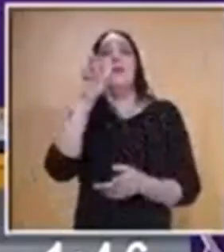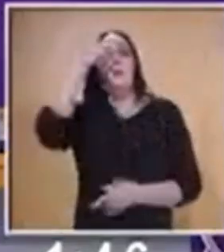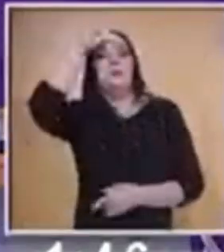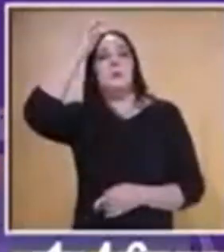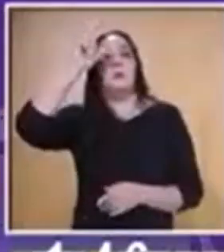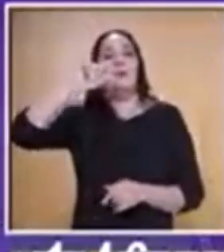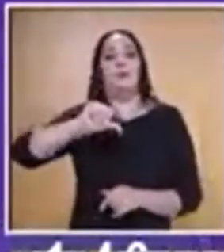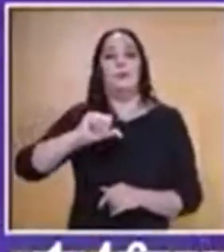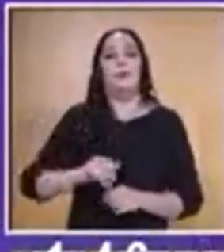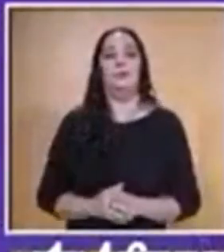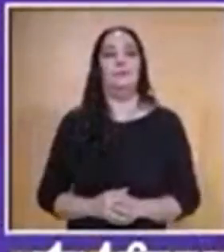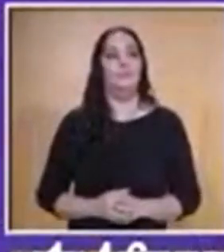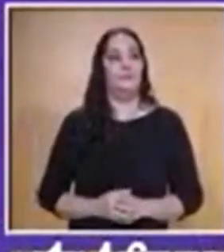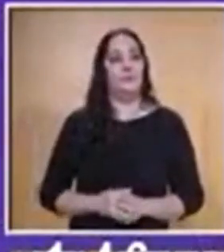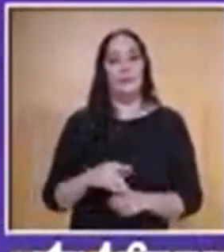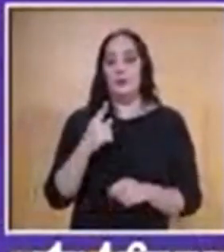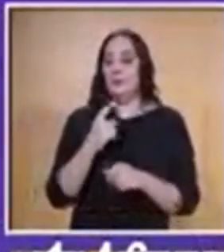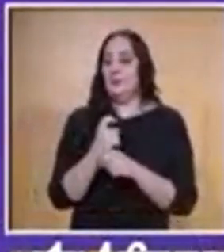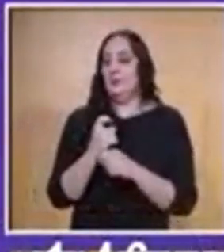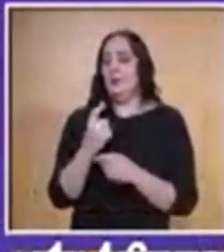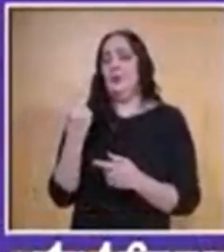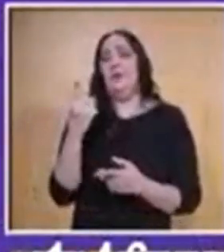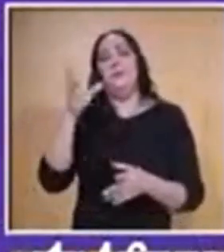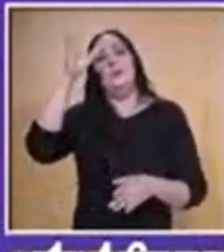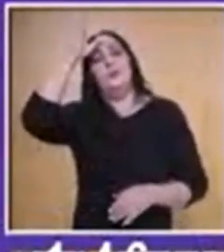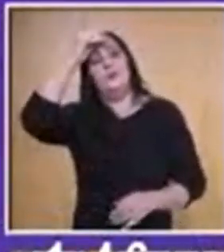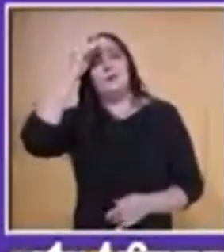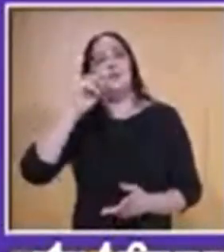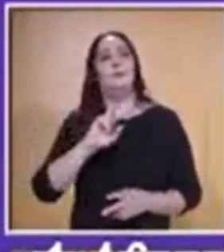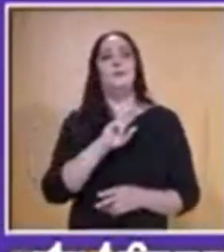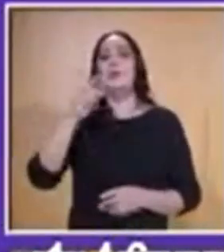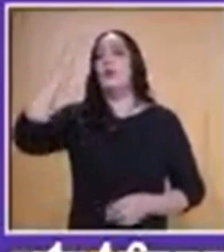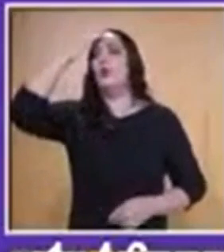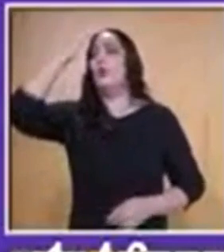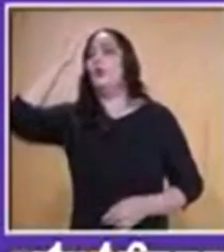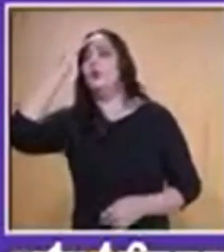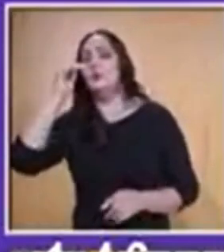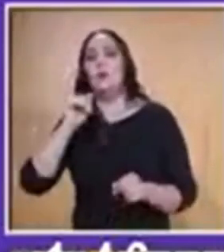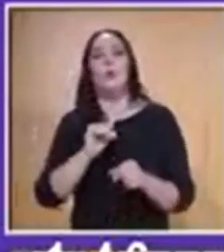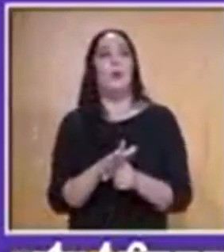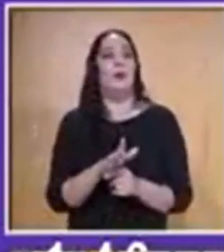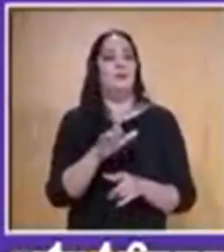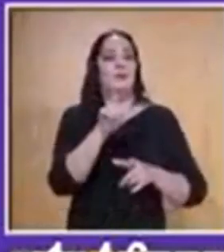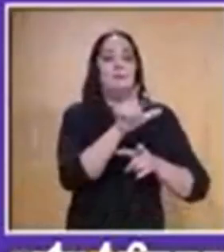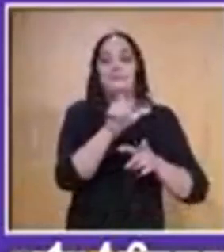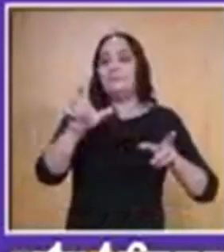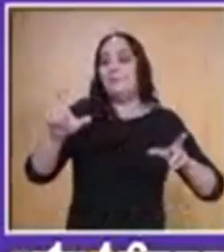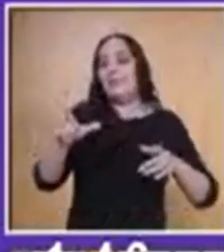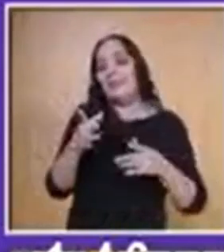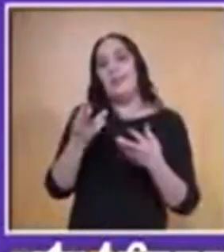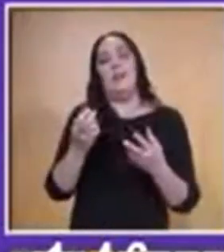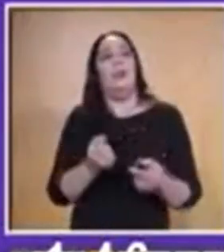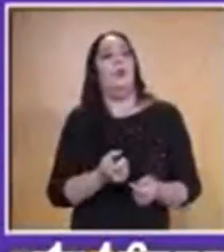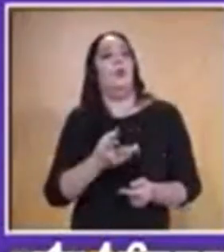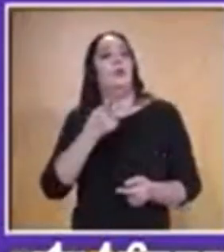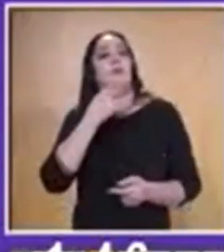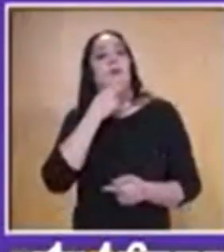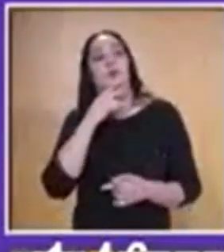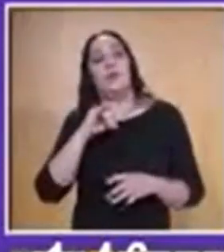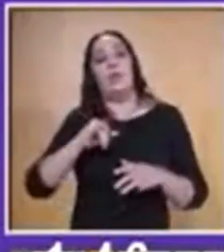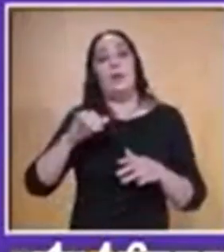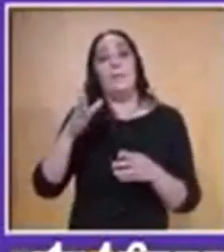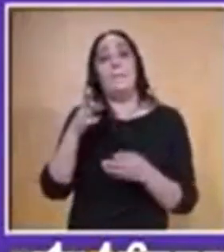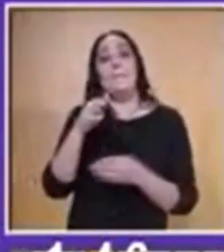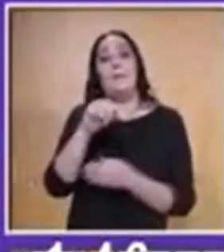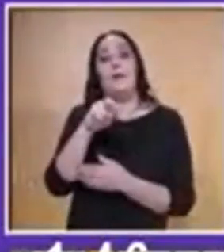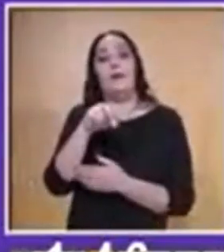favor? El primer aprendizaje esperado es: reconoce la distribución de los recursos minerales y energéticos, así como